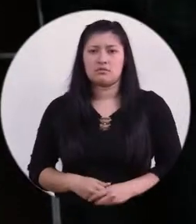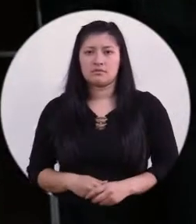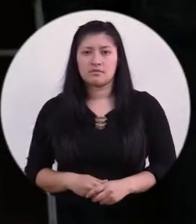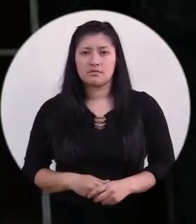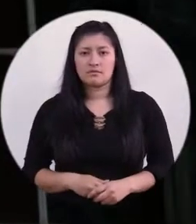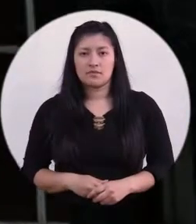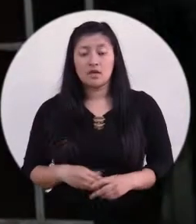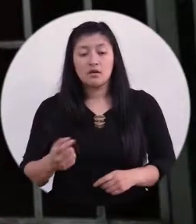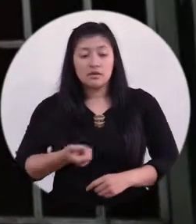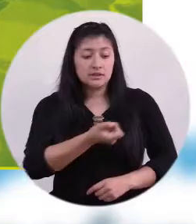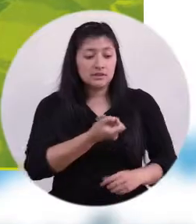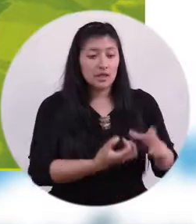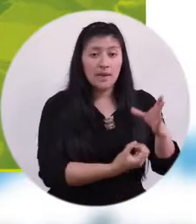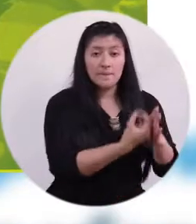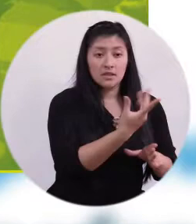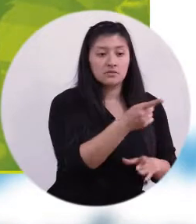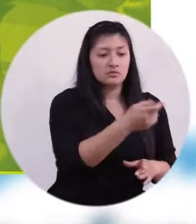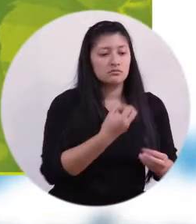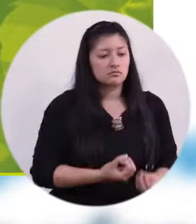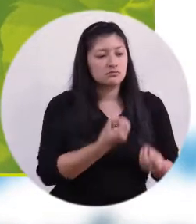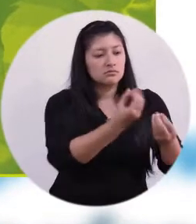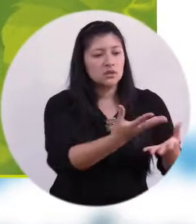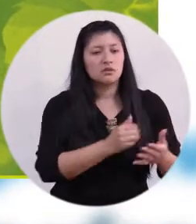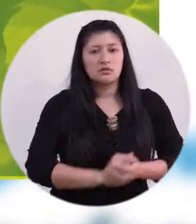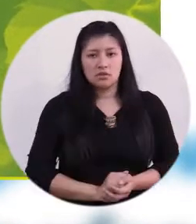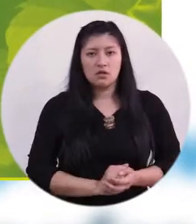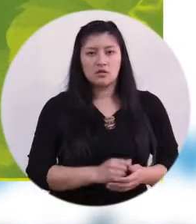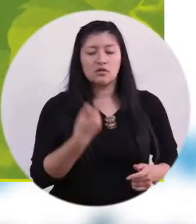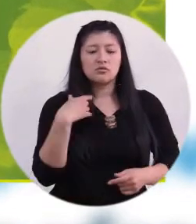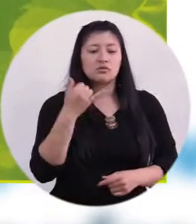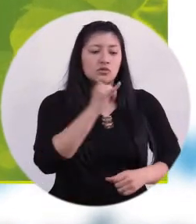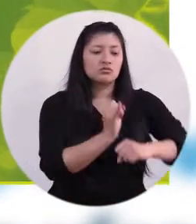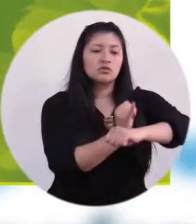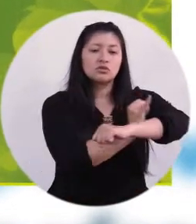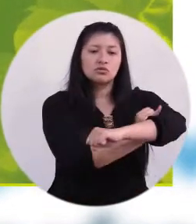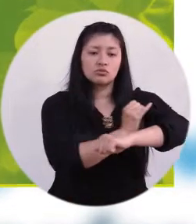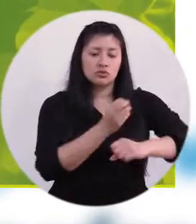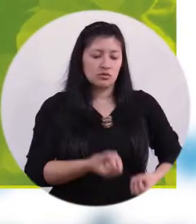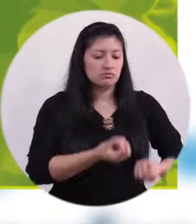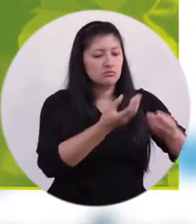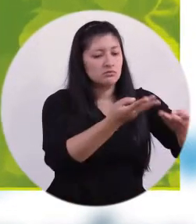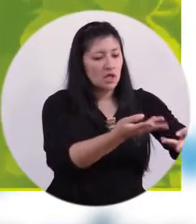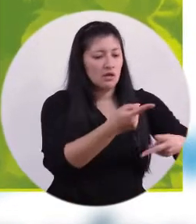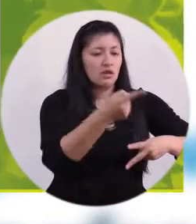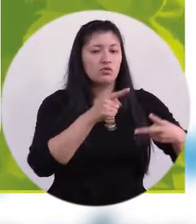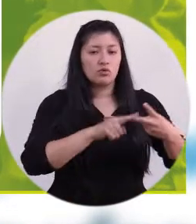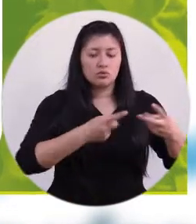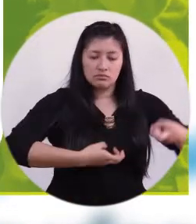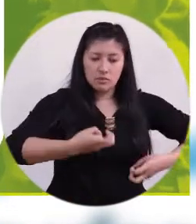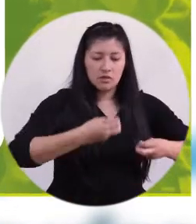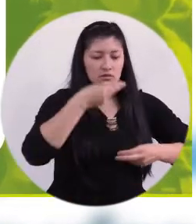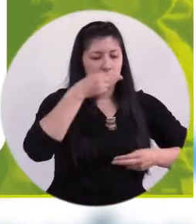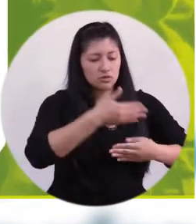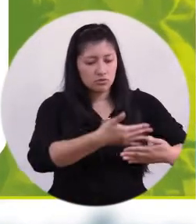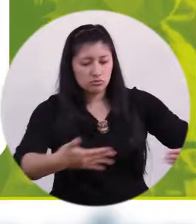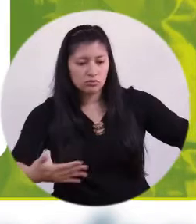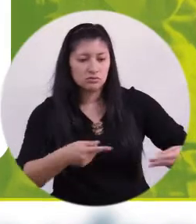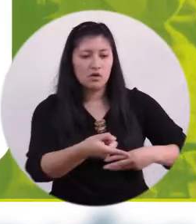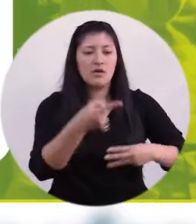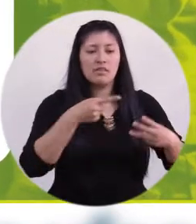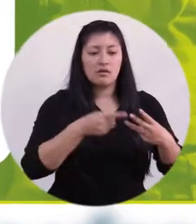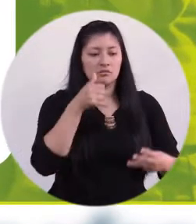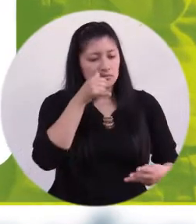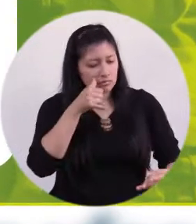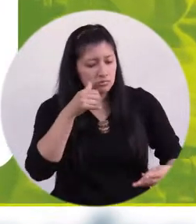tienen las mismas necesidades en los corregimientos por su parte se harán realidad proyectos destinados a dotación de instituciones educativas